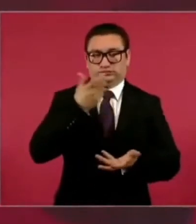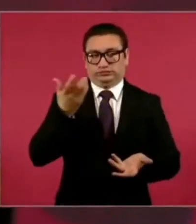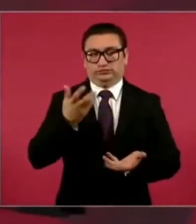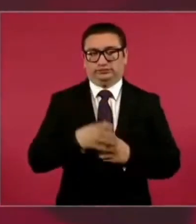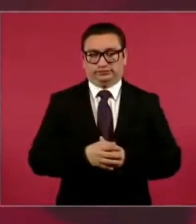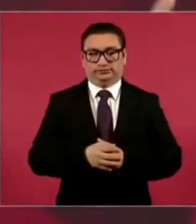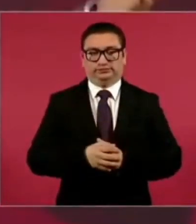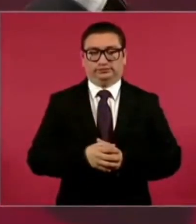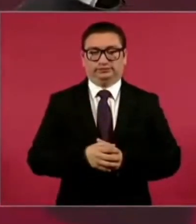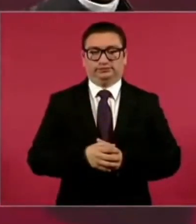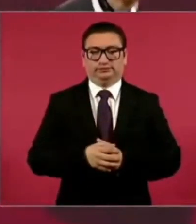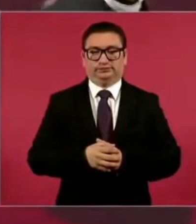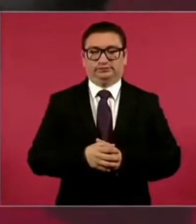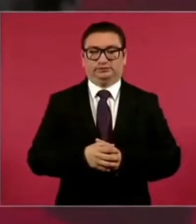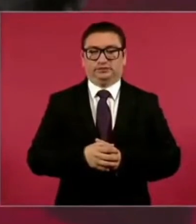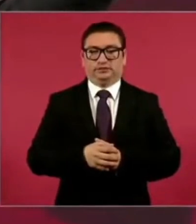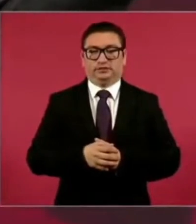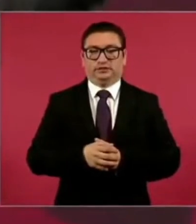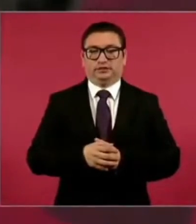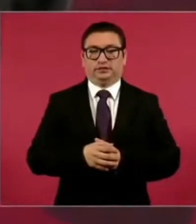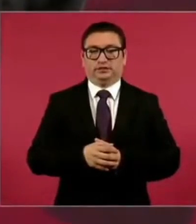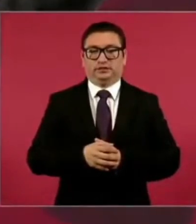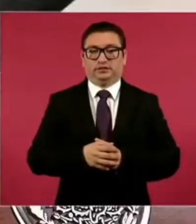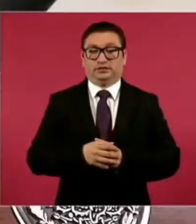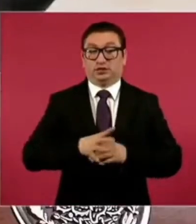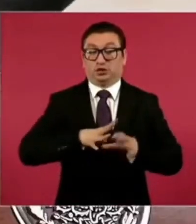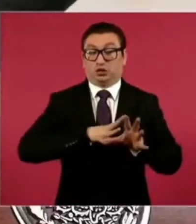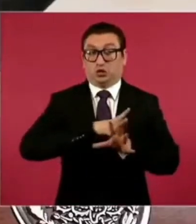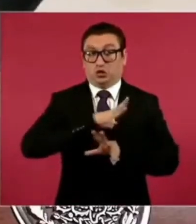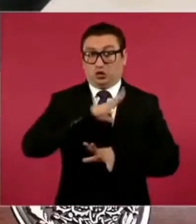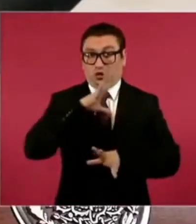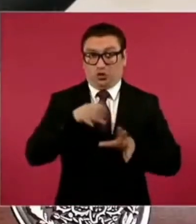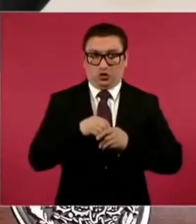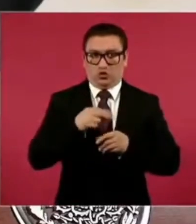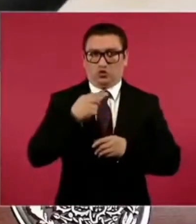Y si se maneja de manera integral